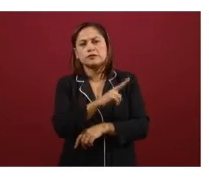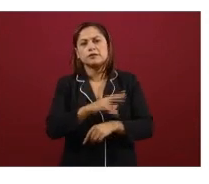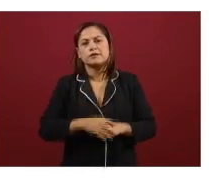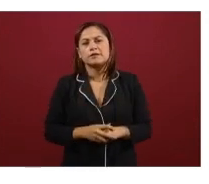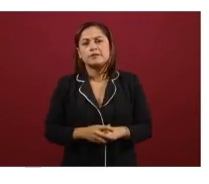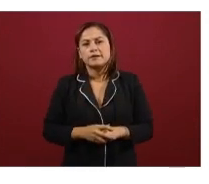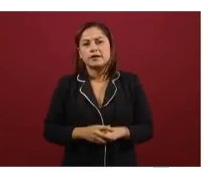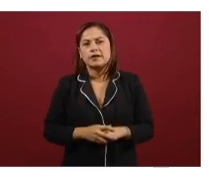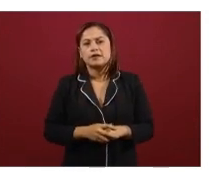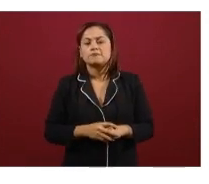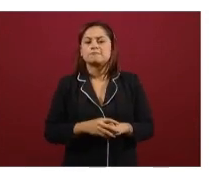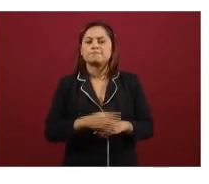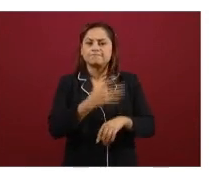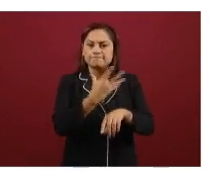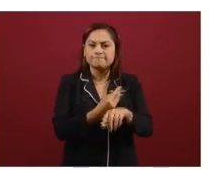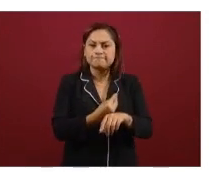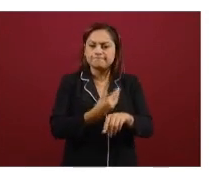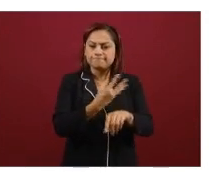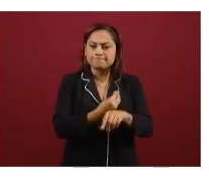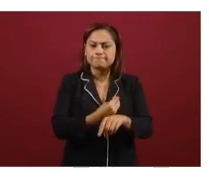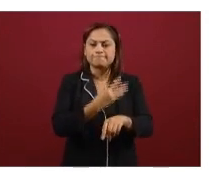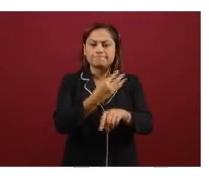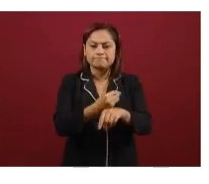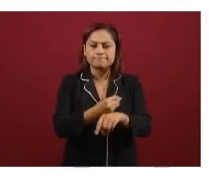son talleres que se están llevando